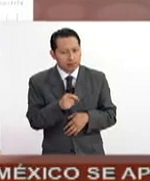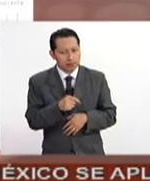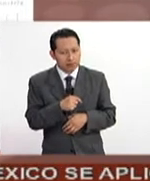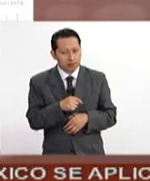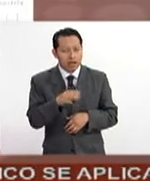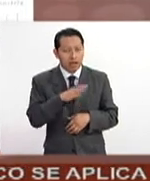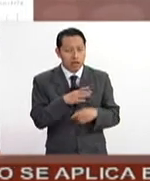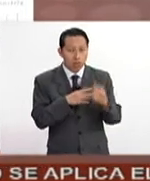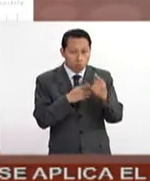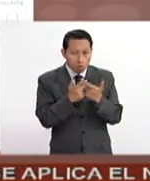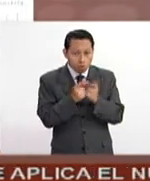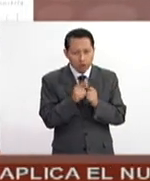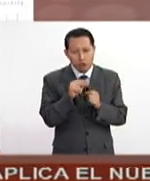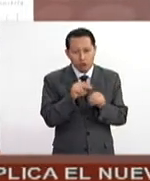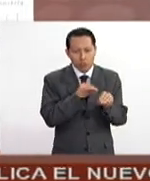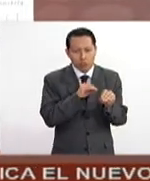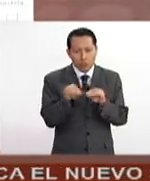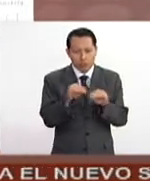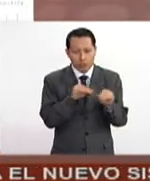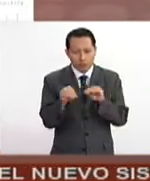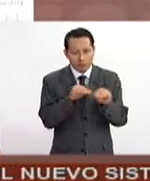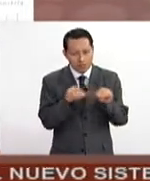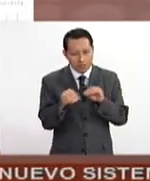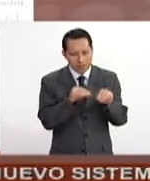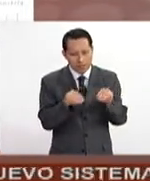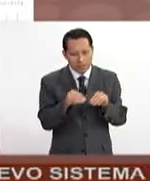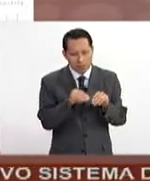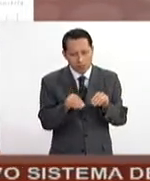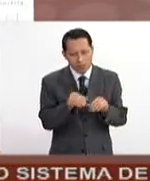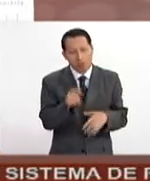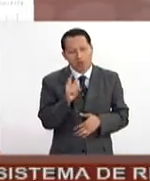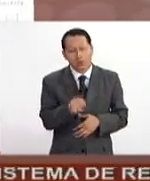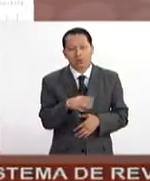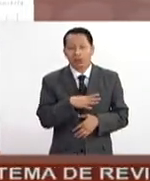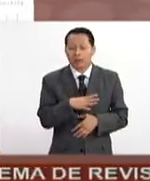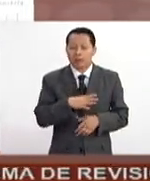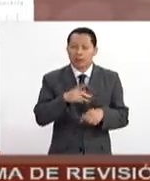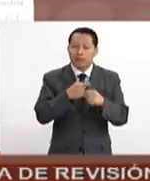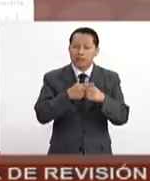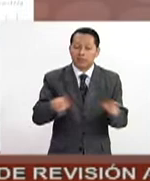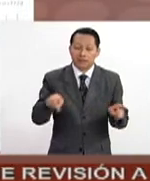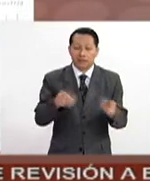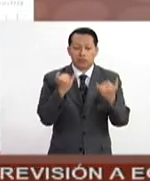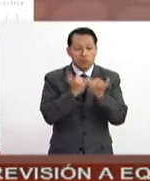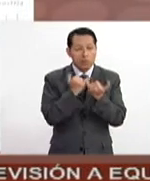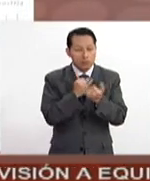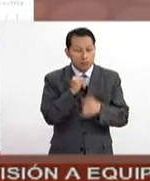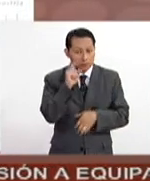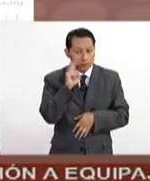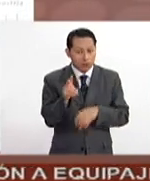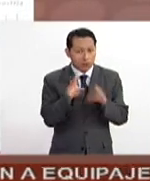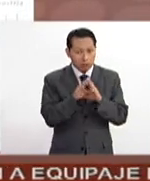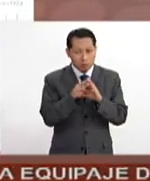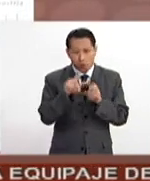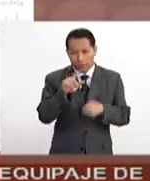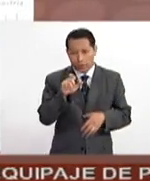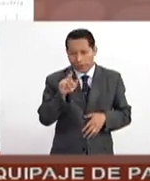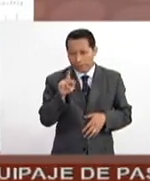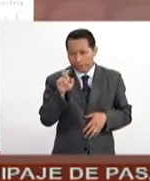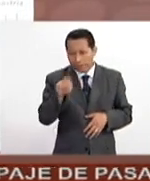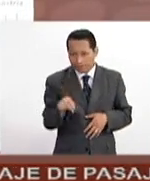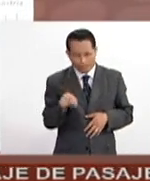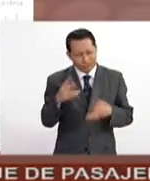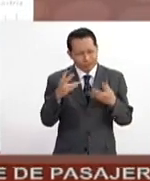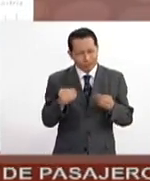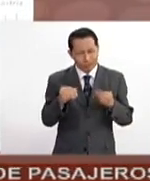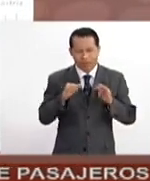un movimiento. Claro, ahí hay una de las... Esa es una gran diferencia. Y si ven la curva de Le Pen, para tranquilidad de